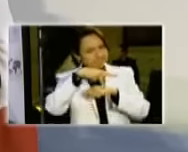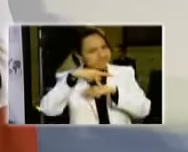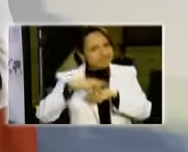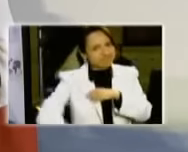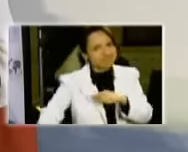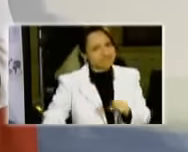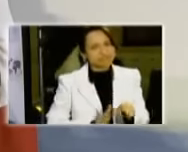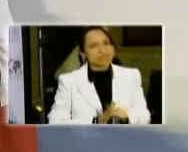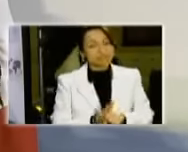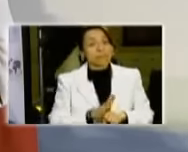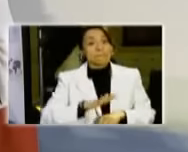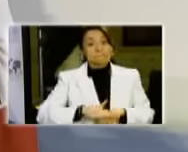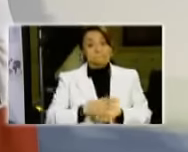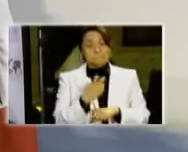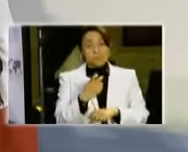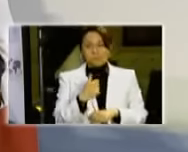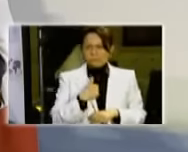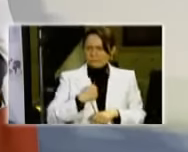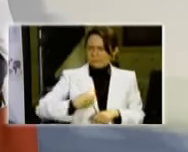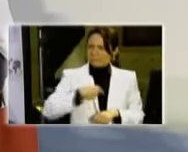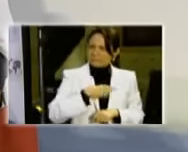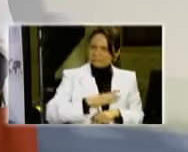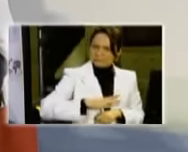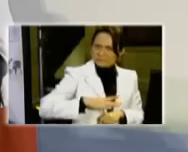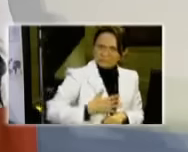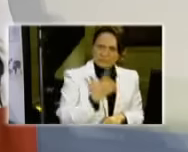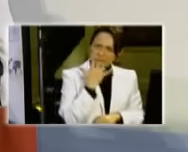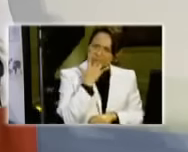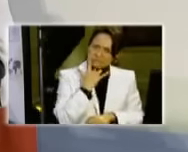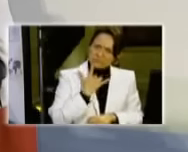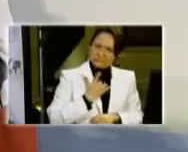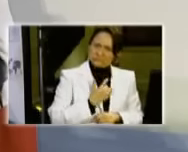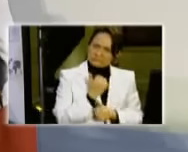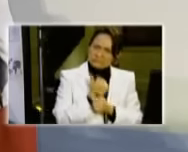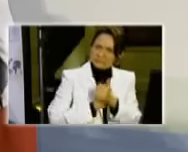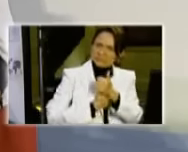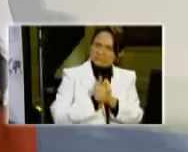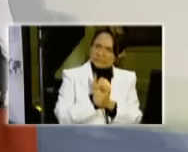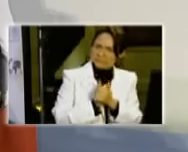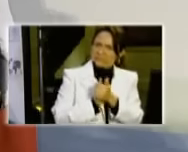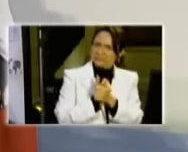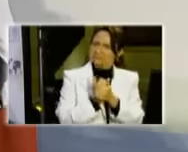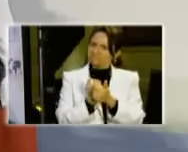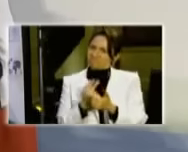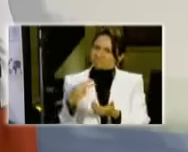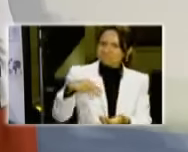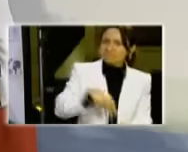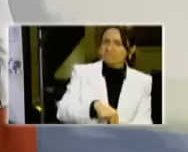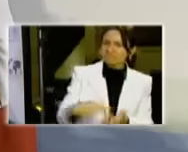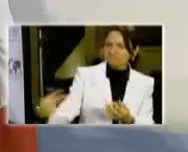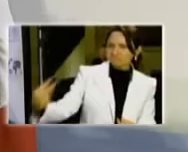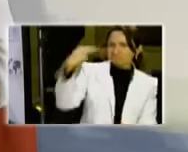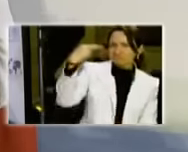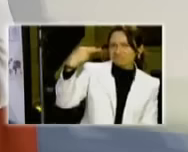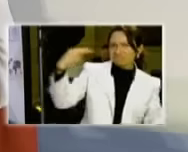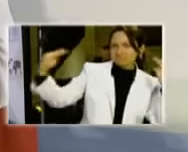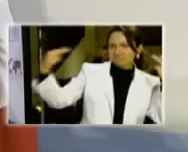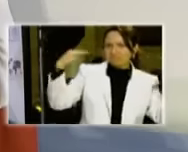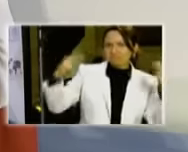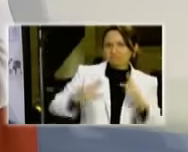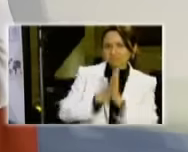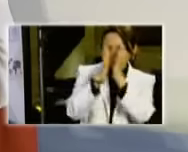es alcanzar presencia y responsabilidad mucho mayores en la escena internacional como región, evitando a la vez